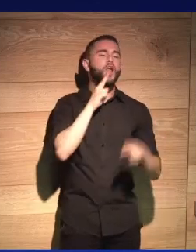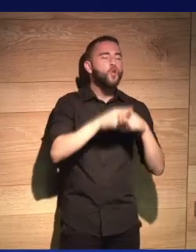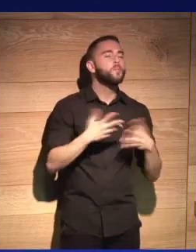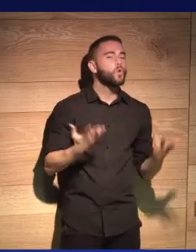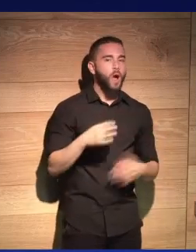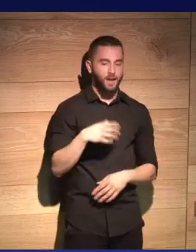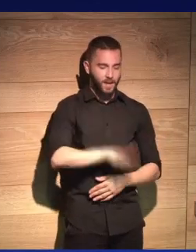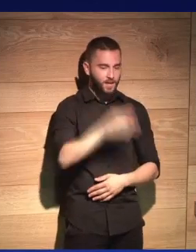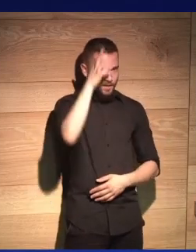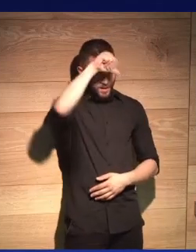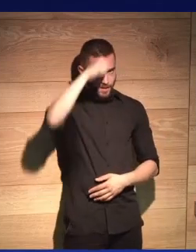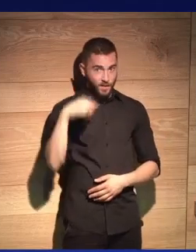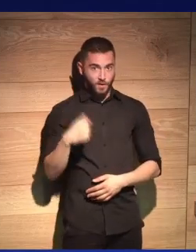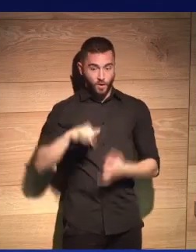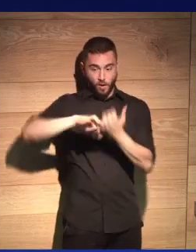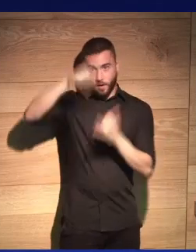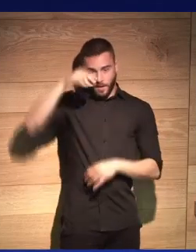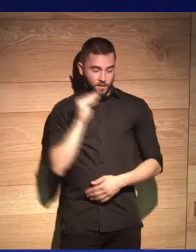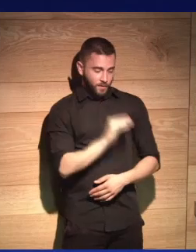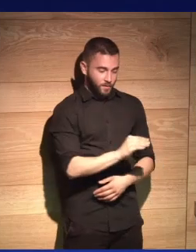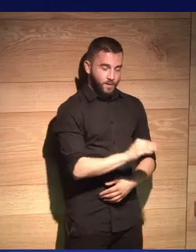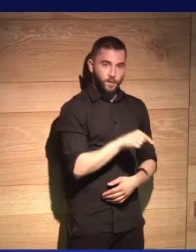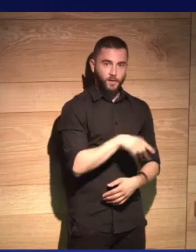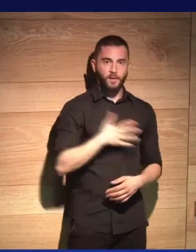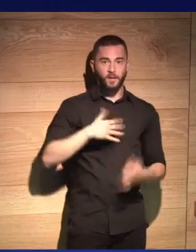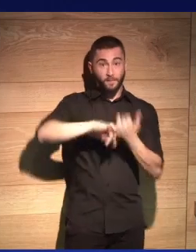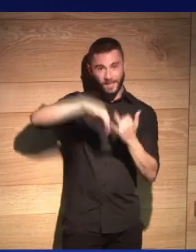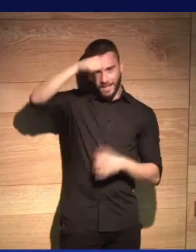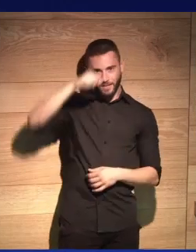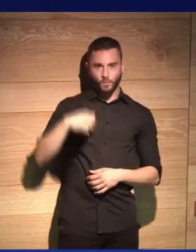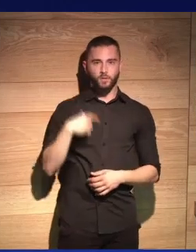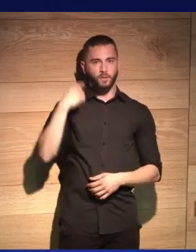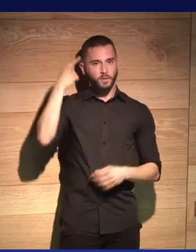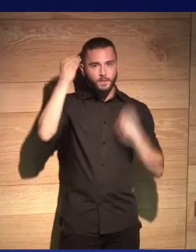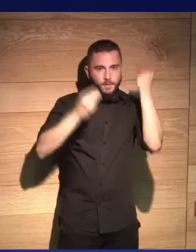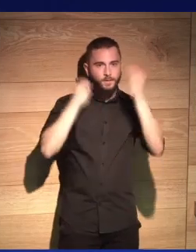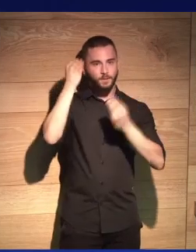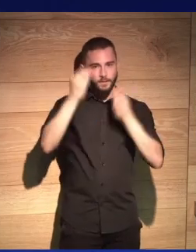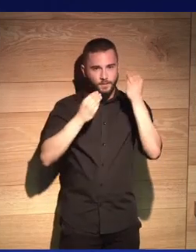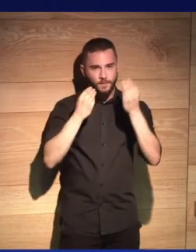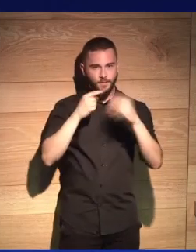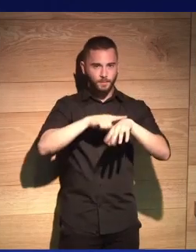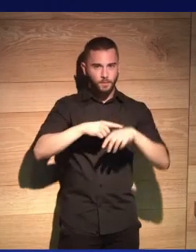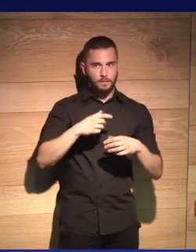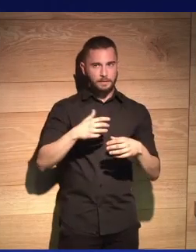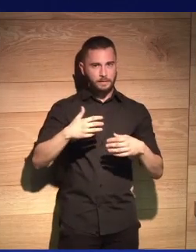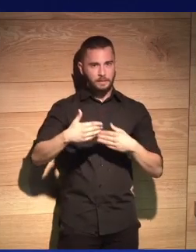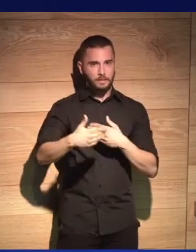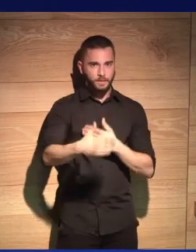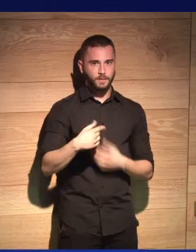niño. Mi esposo se toma su tiempo para pensarlo y por último dice: ella sería Flecha